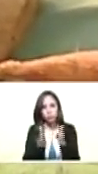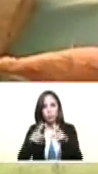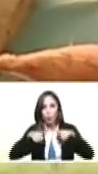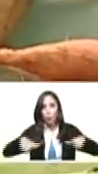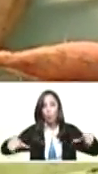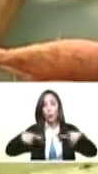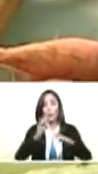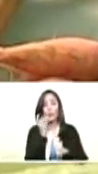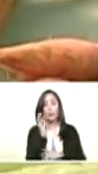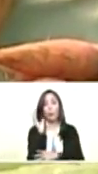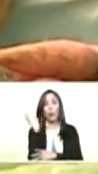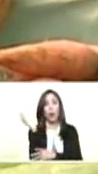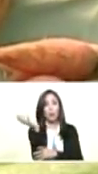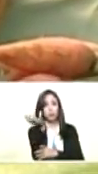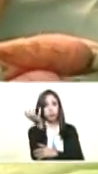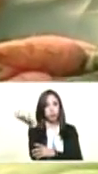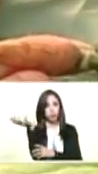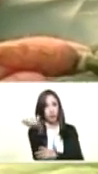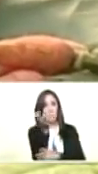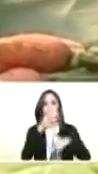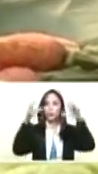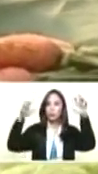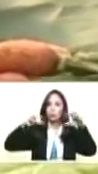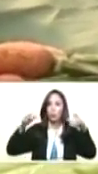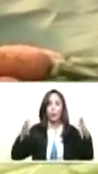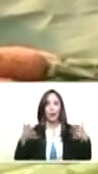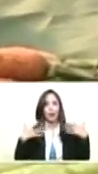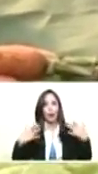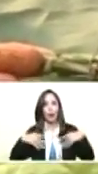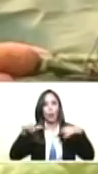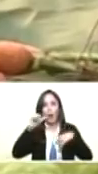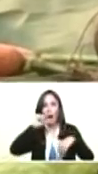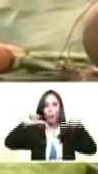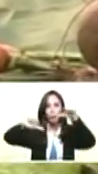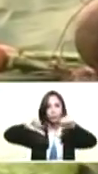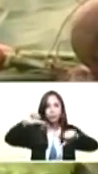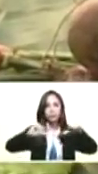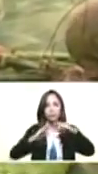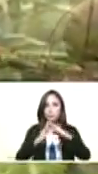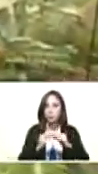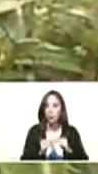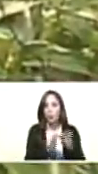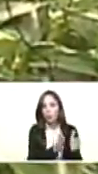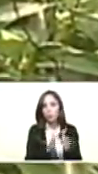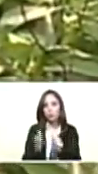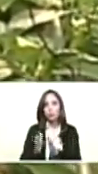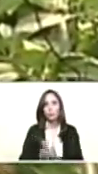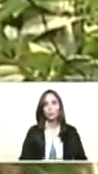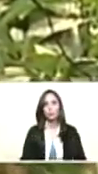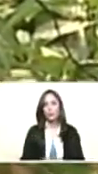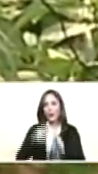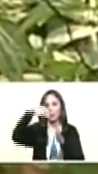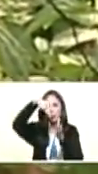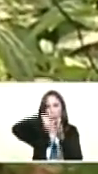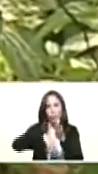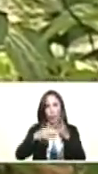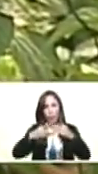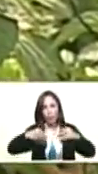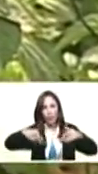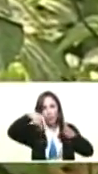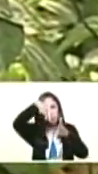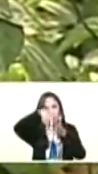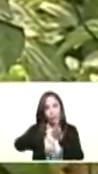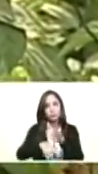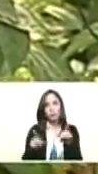condiciones climáticas adecuadas para que esto se desarrolle con bastante facilidad y no requiere mucha superficie. Si esto lo multiplicamos por